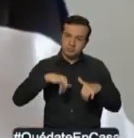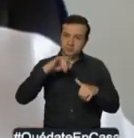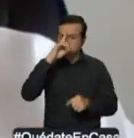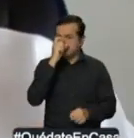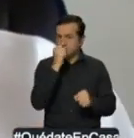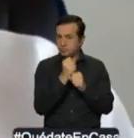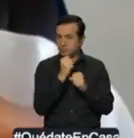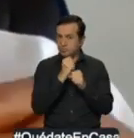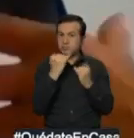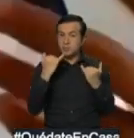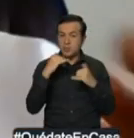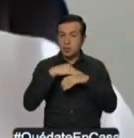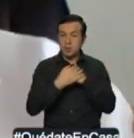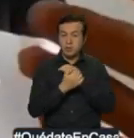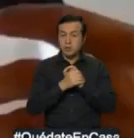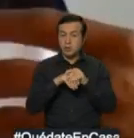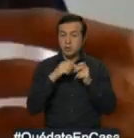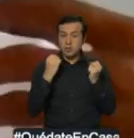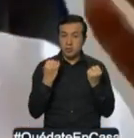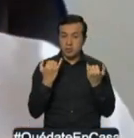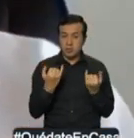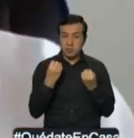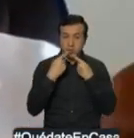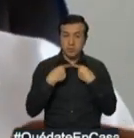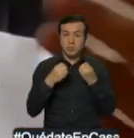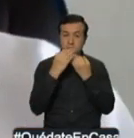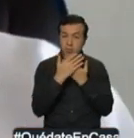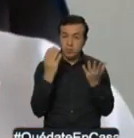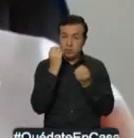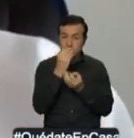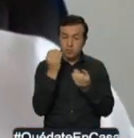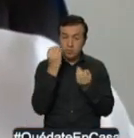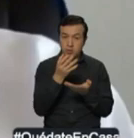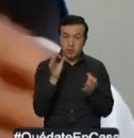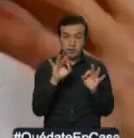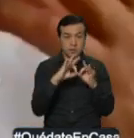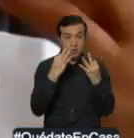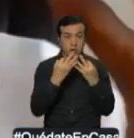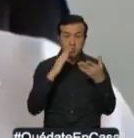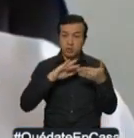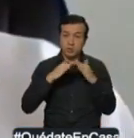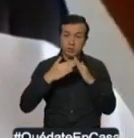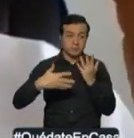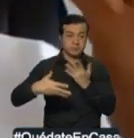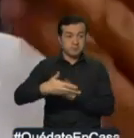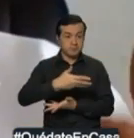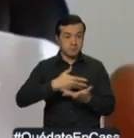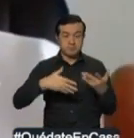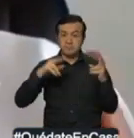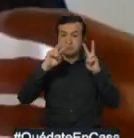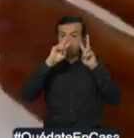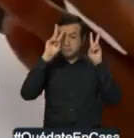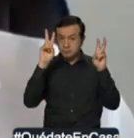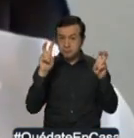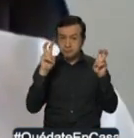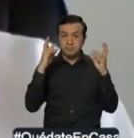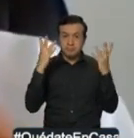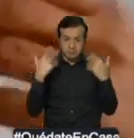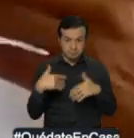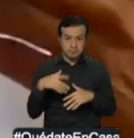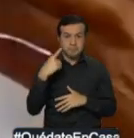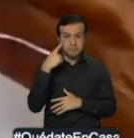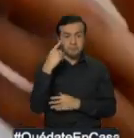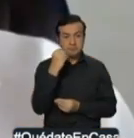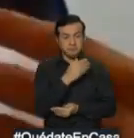aprovechando también la oportunidad para ir informando a las familias ya las comunidades sobre lo que ocurre con la